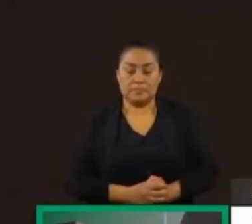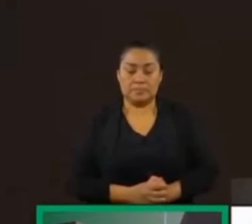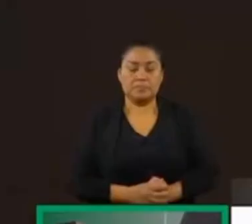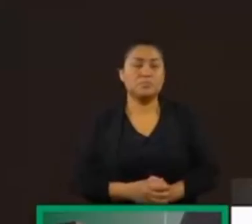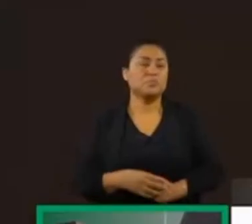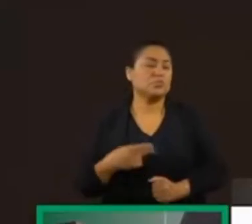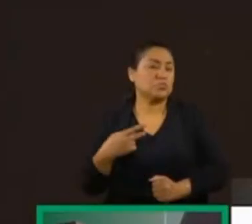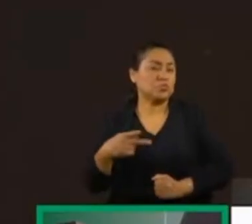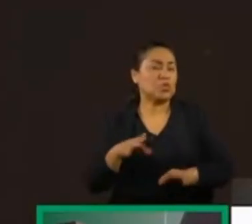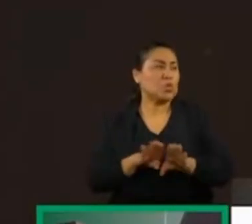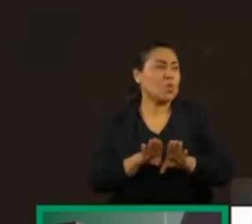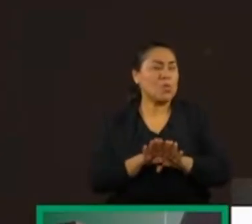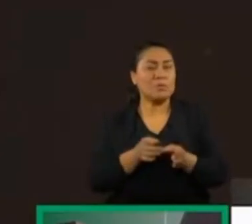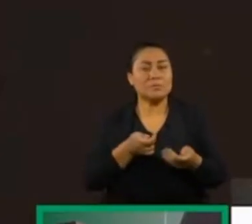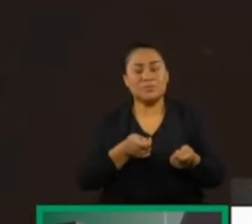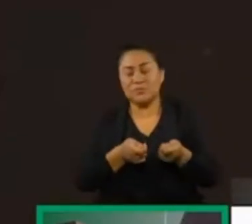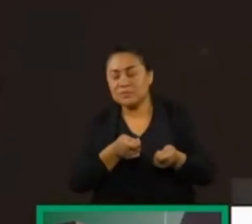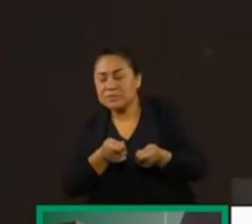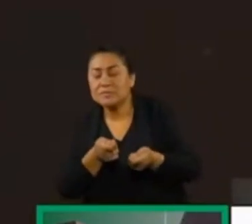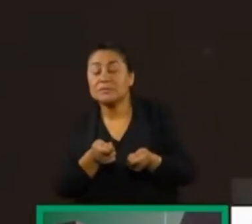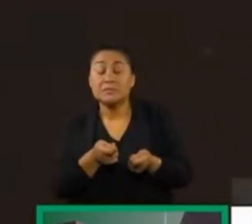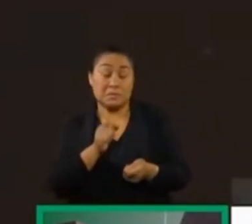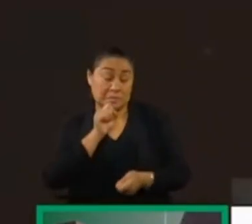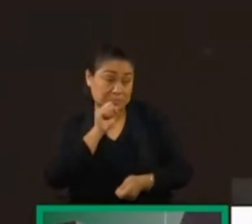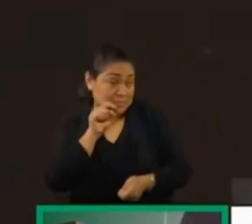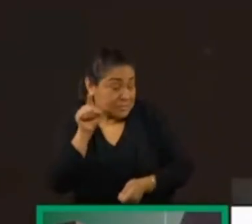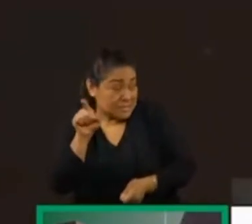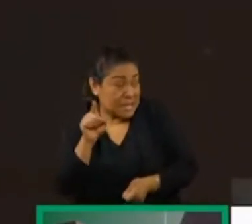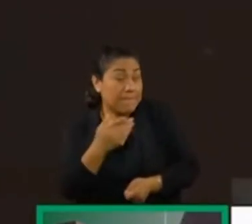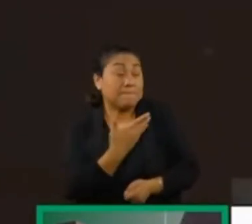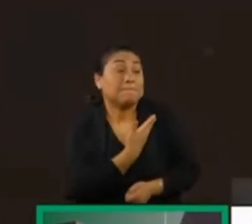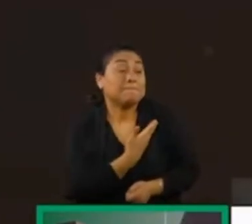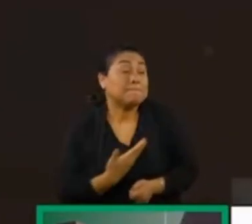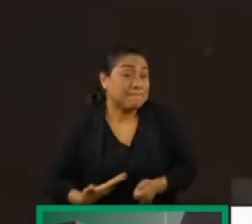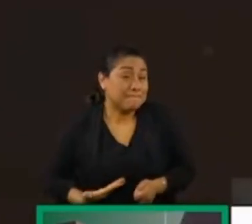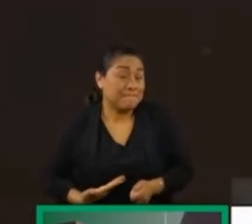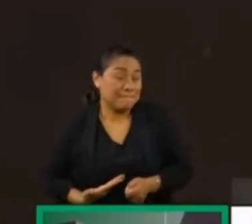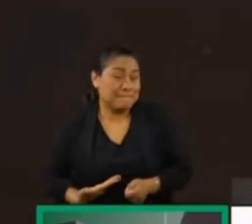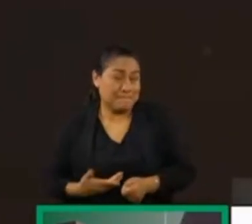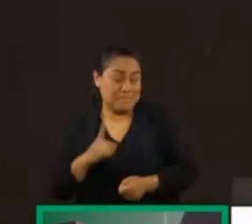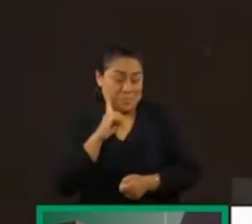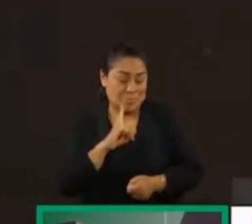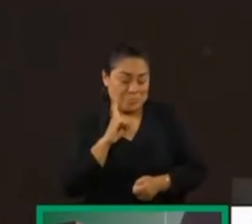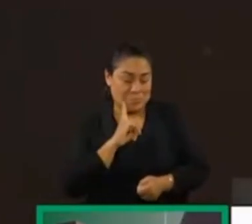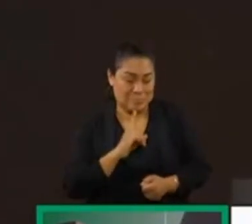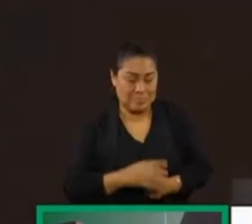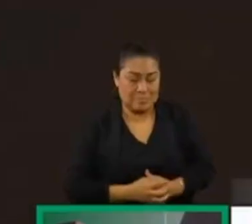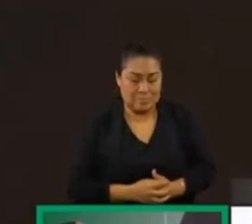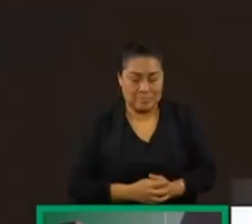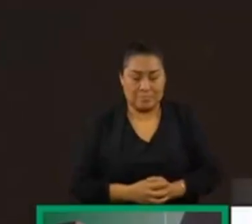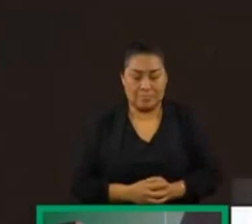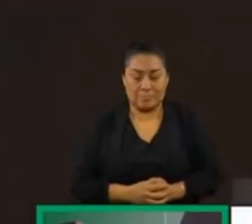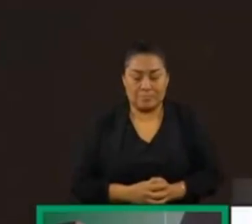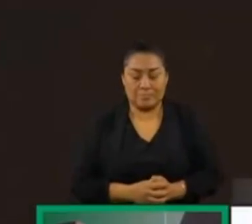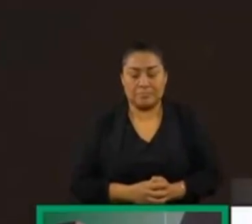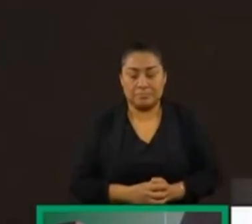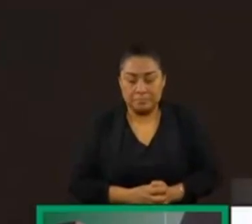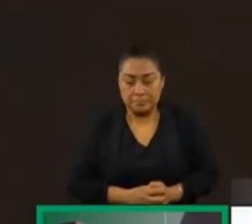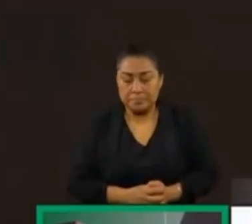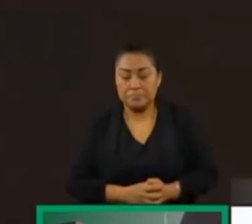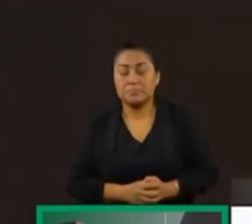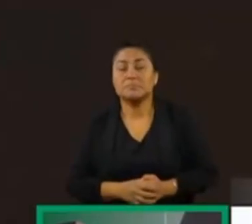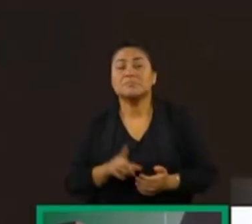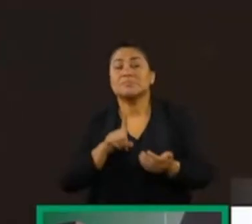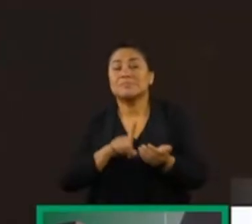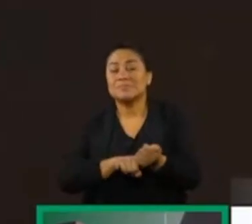Su control judicial es el que la presidenta anunció. Primero se negaron a participar. O sea, ninguno